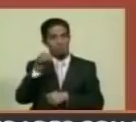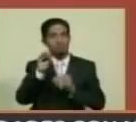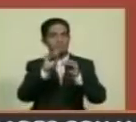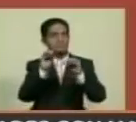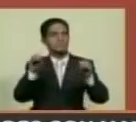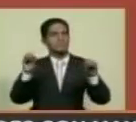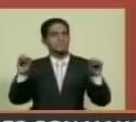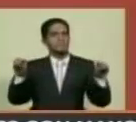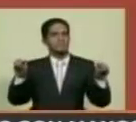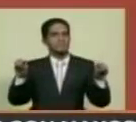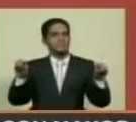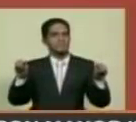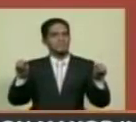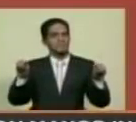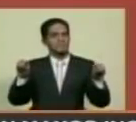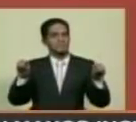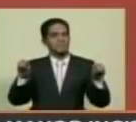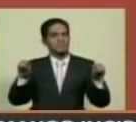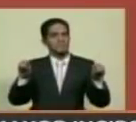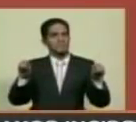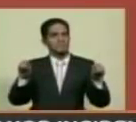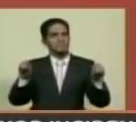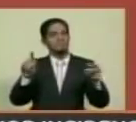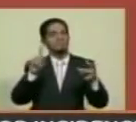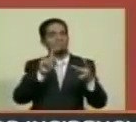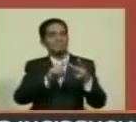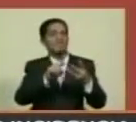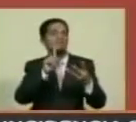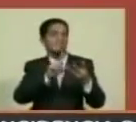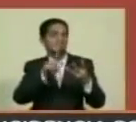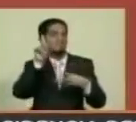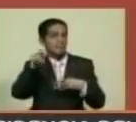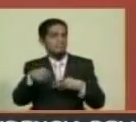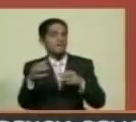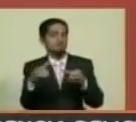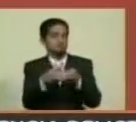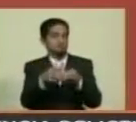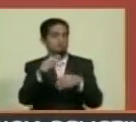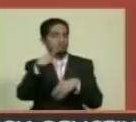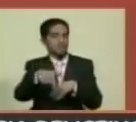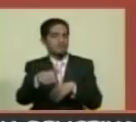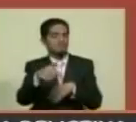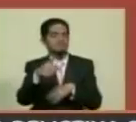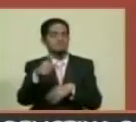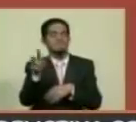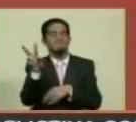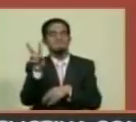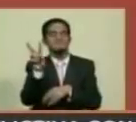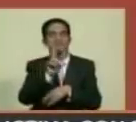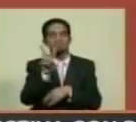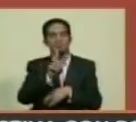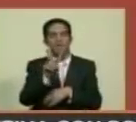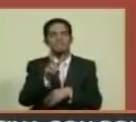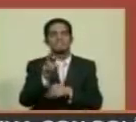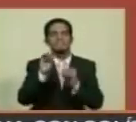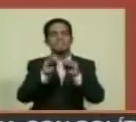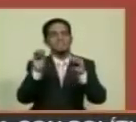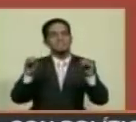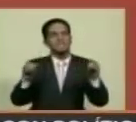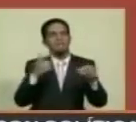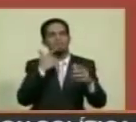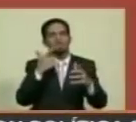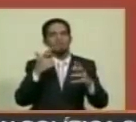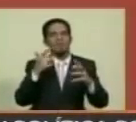muchas veces fue advertido por los factores políticos de la revolución bolivariana, que la violencia perpetrada,